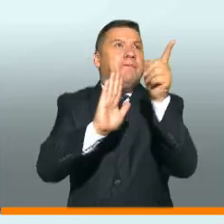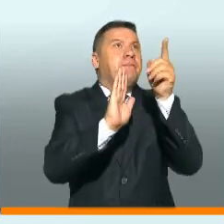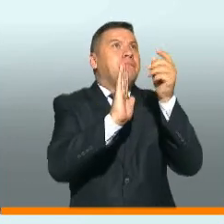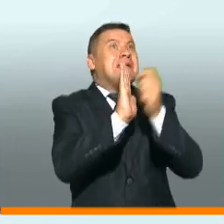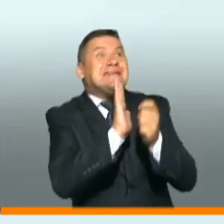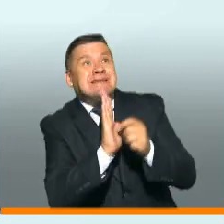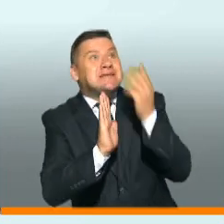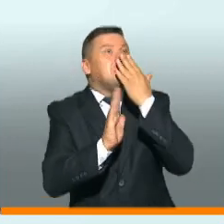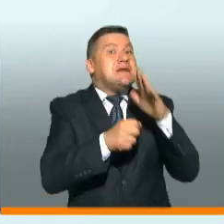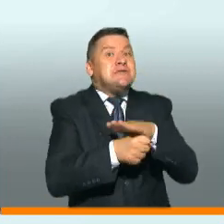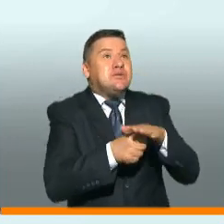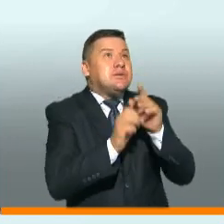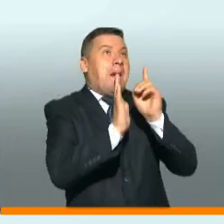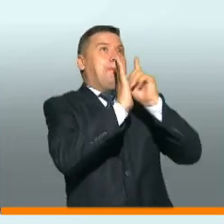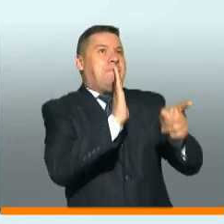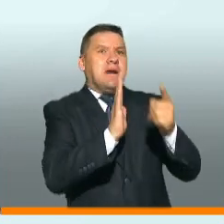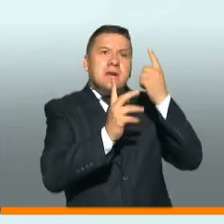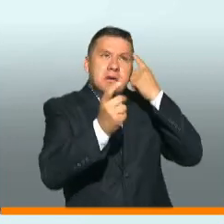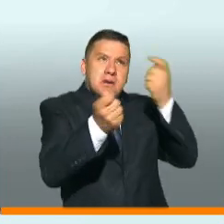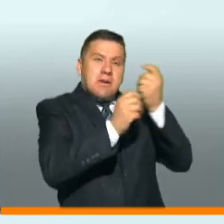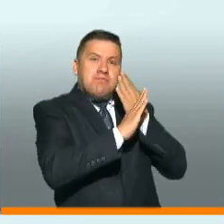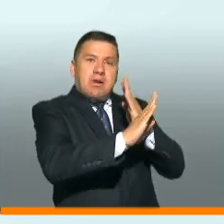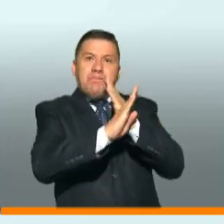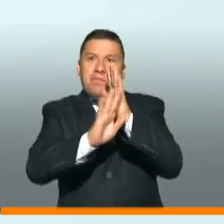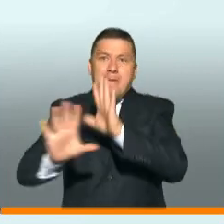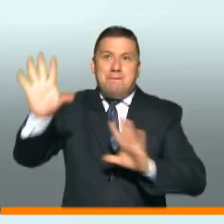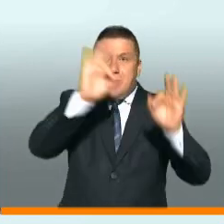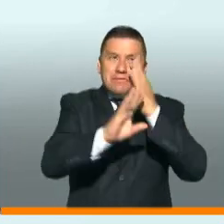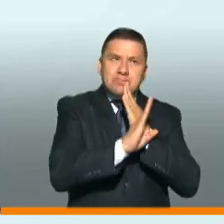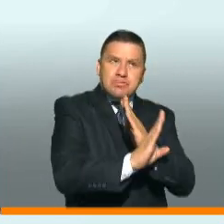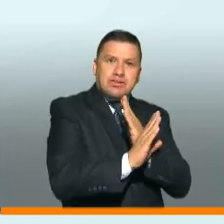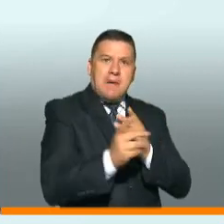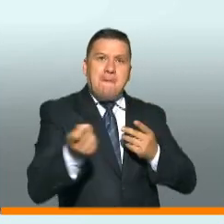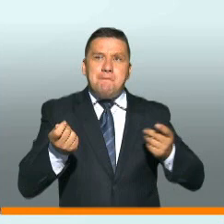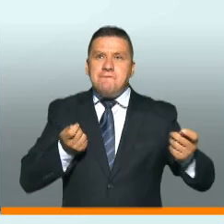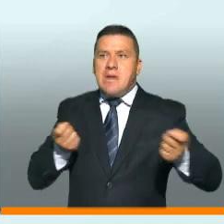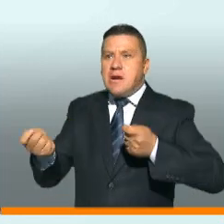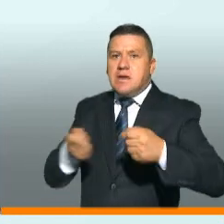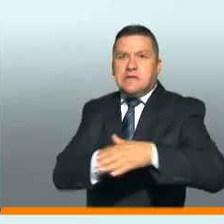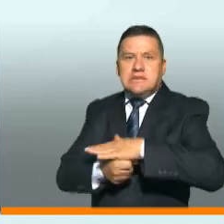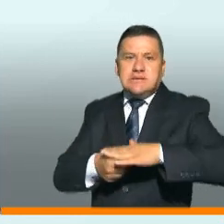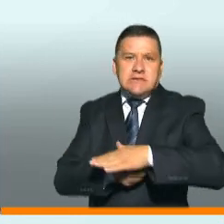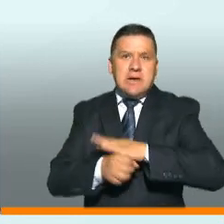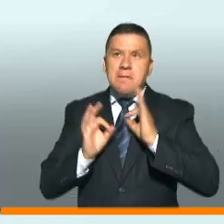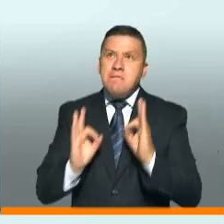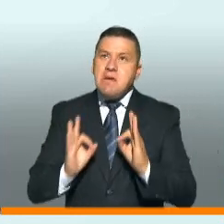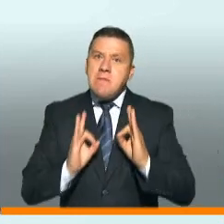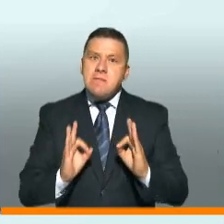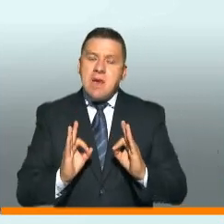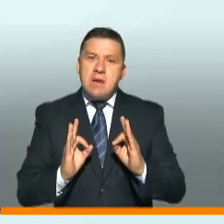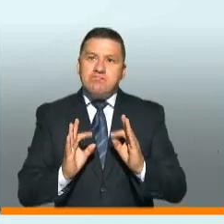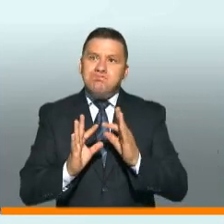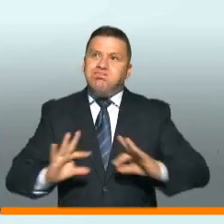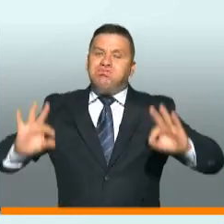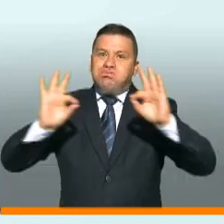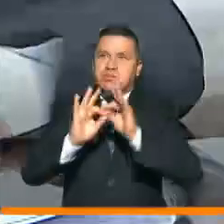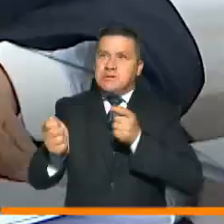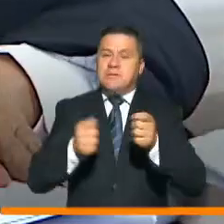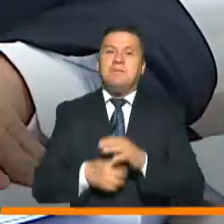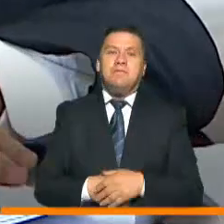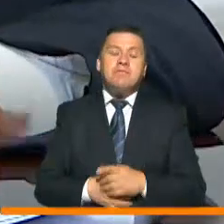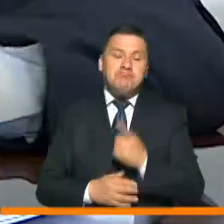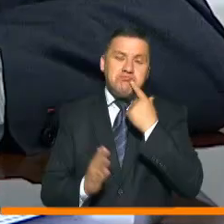la contención de la pandemia y para poder manejar la situación de la manera más relevante. Y hemos